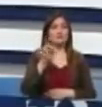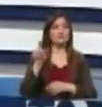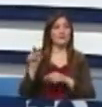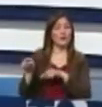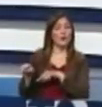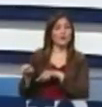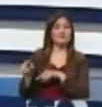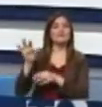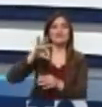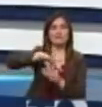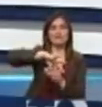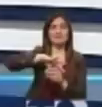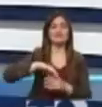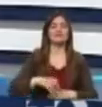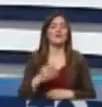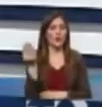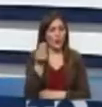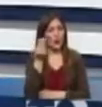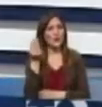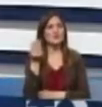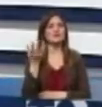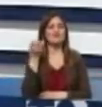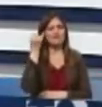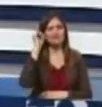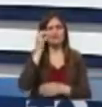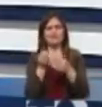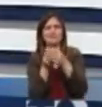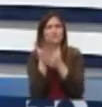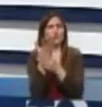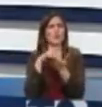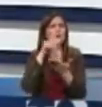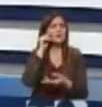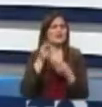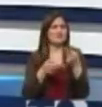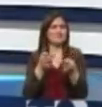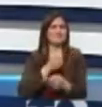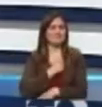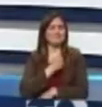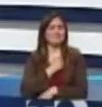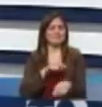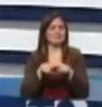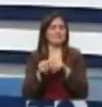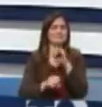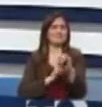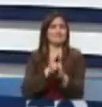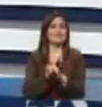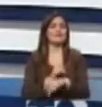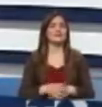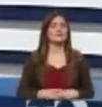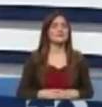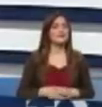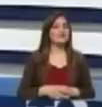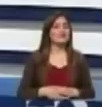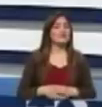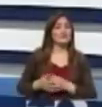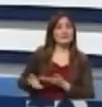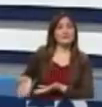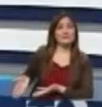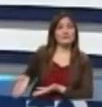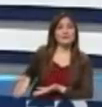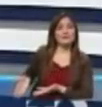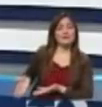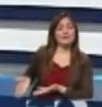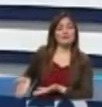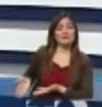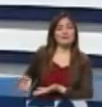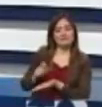usted puede votar por estos jóvenes emprendedores que están participando en este concurso internacional con esta novedad. Así es, ahí está en su pantalla, puede